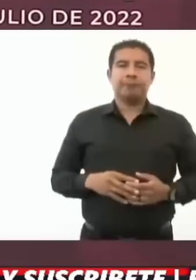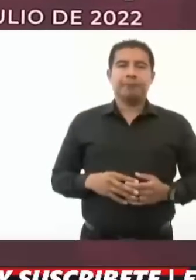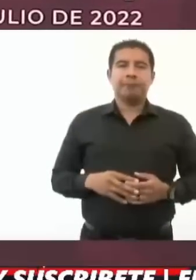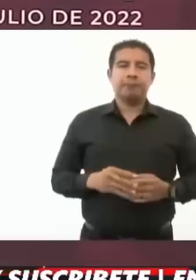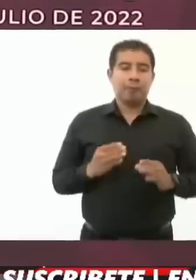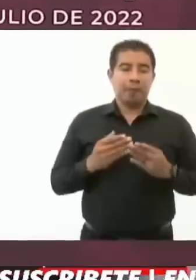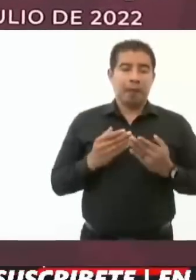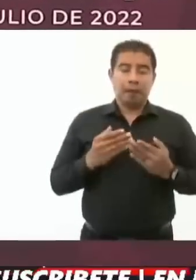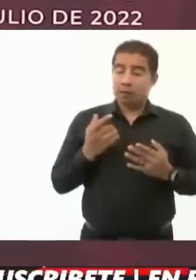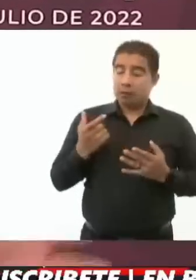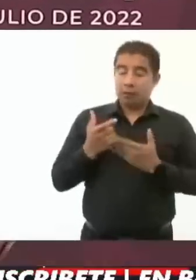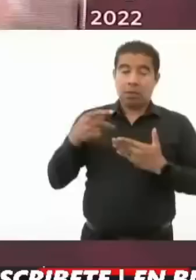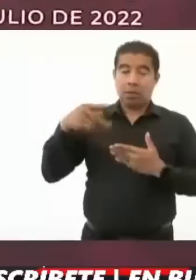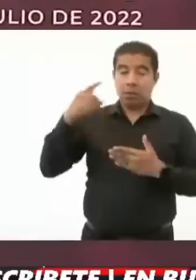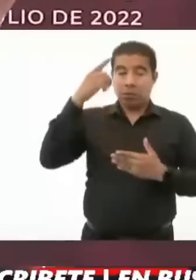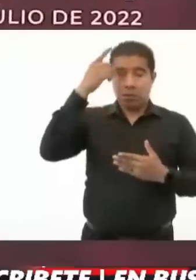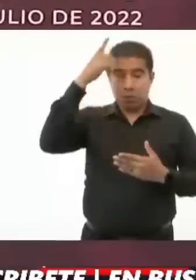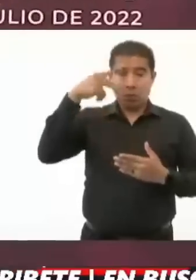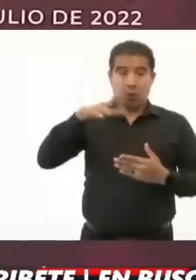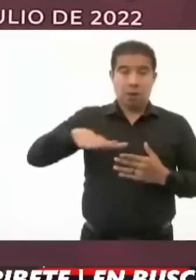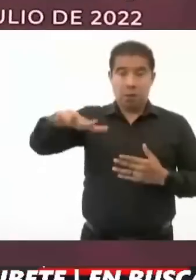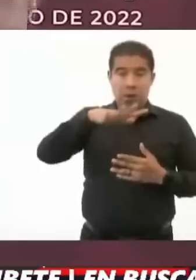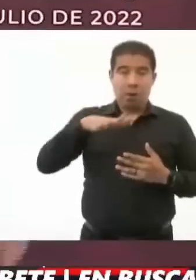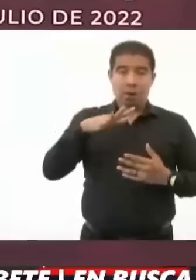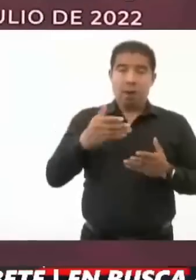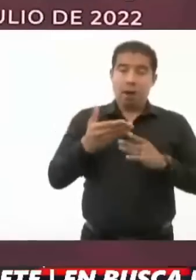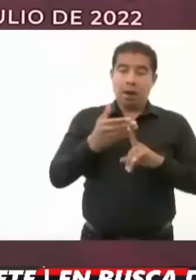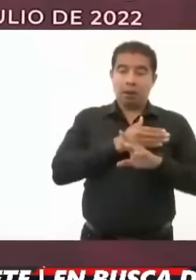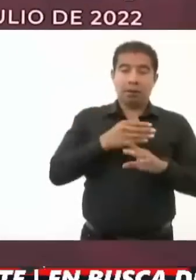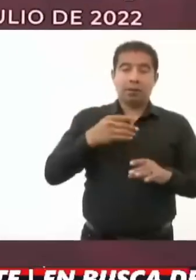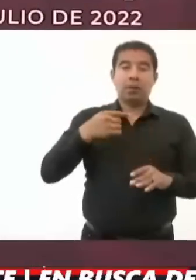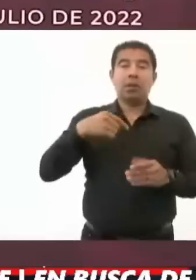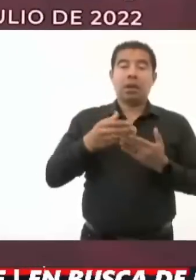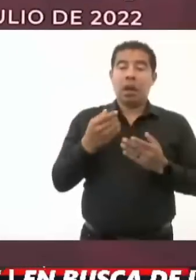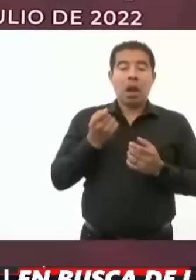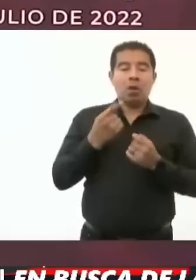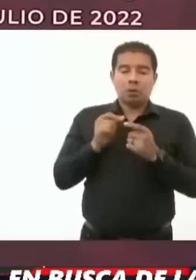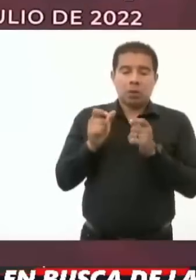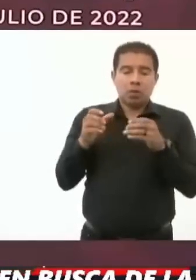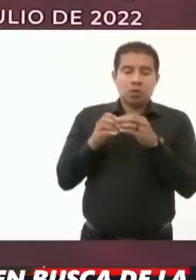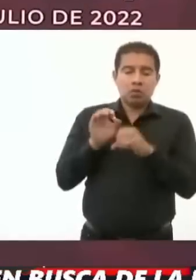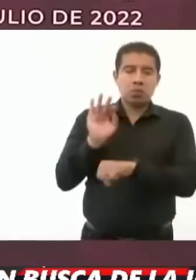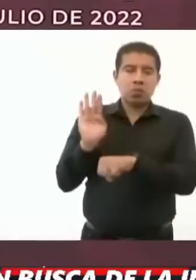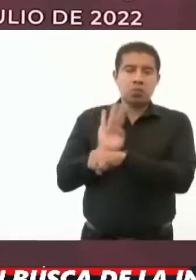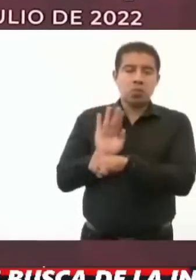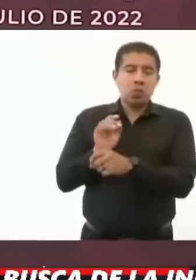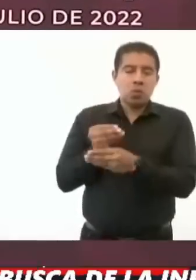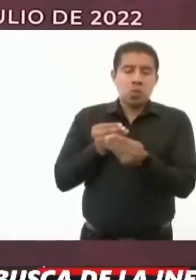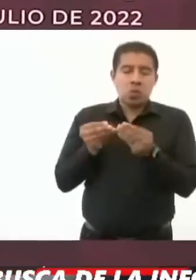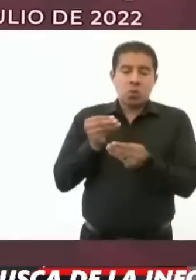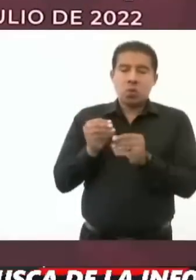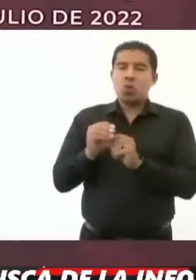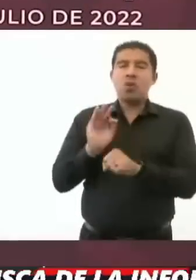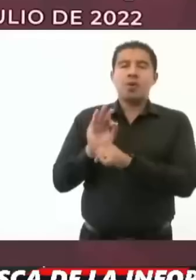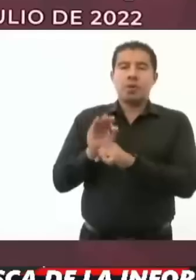Antes ese dinero se iba a unas cuantas manos. El gobierno no